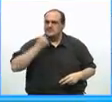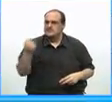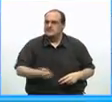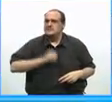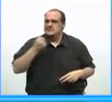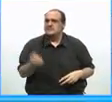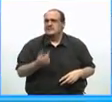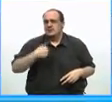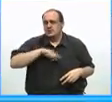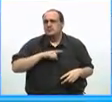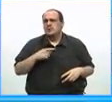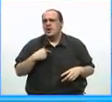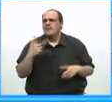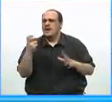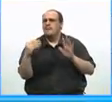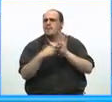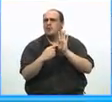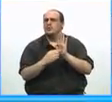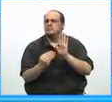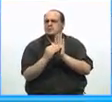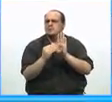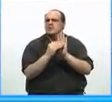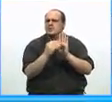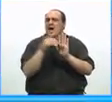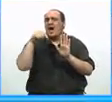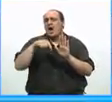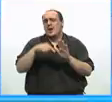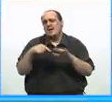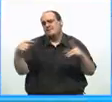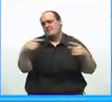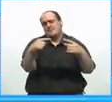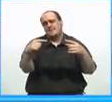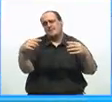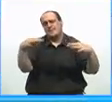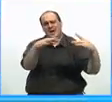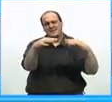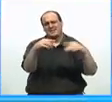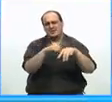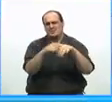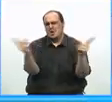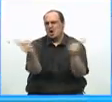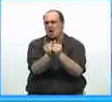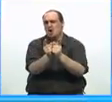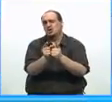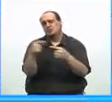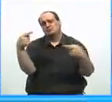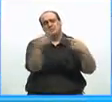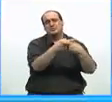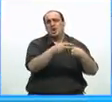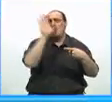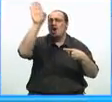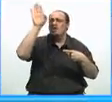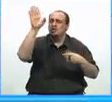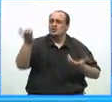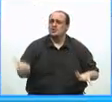eh tratando de sumar tres ahora tenemos un partido corto pero pero pero que va a ser difícil con go de cruz y y bueno tratando